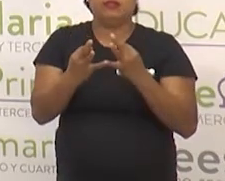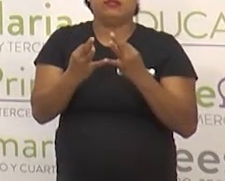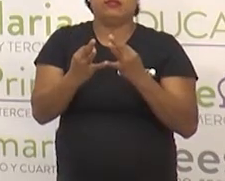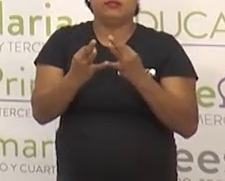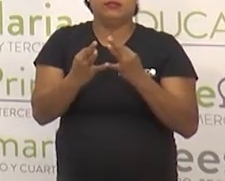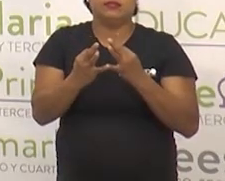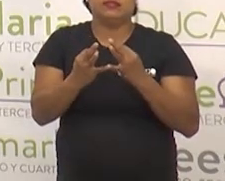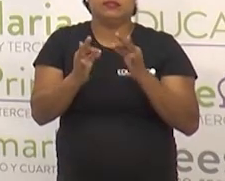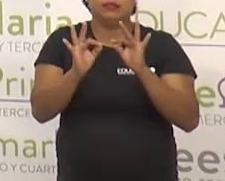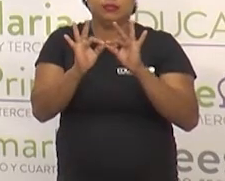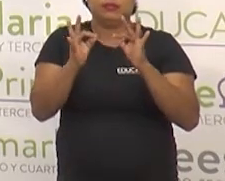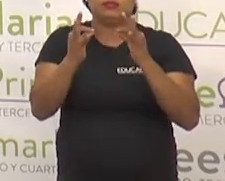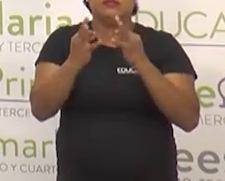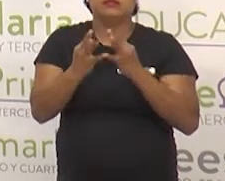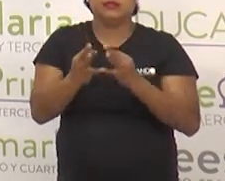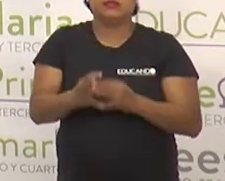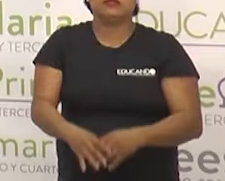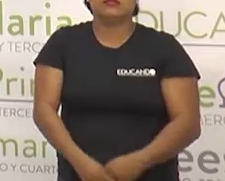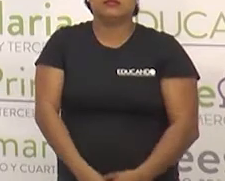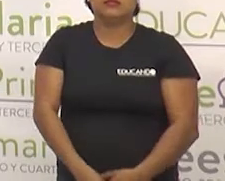frutas